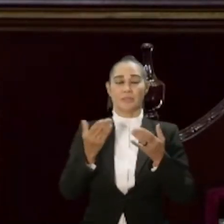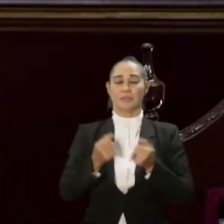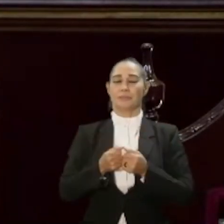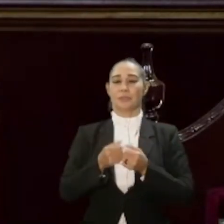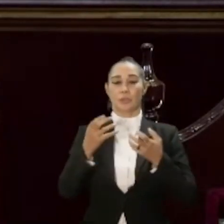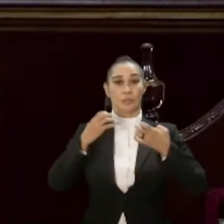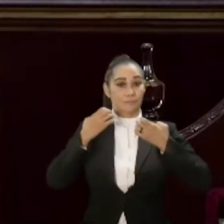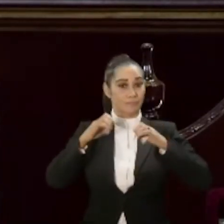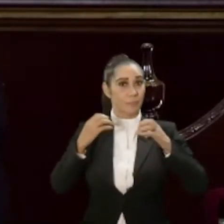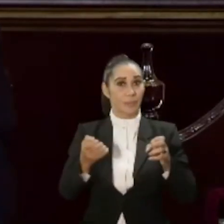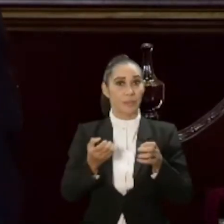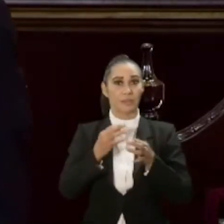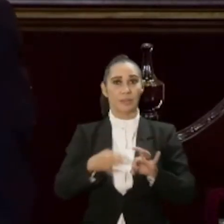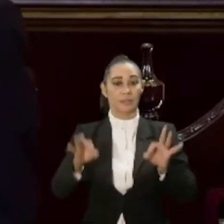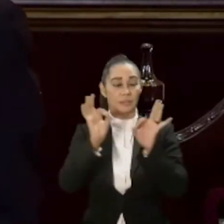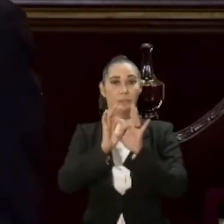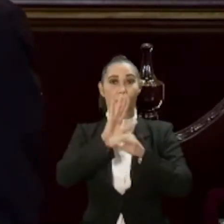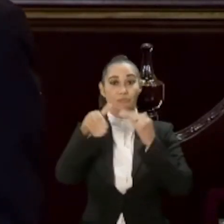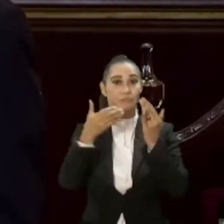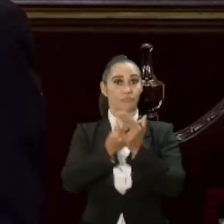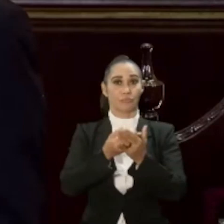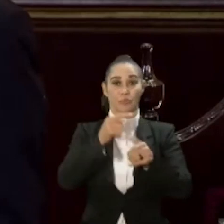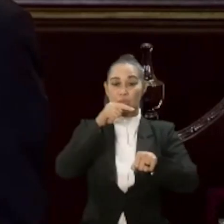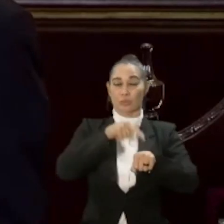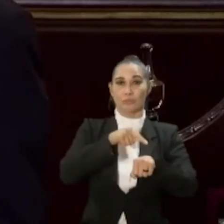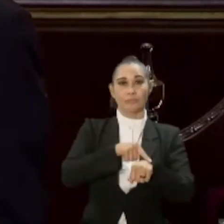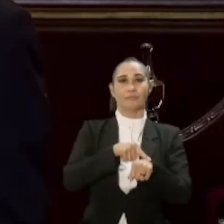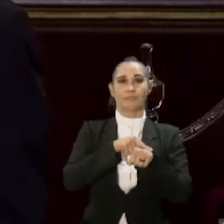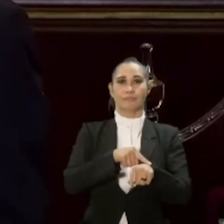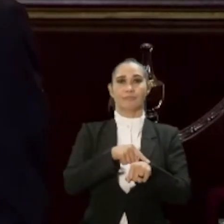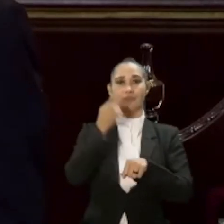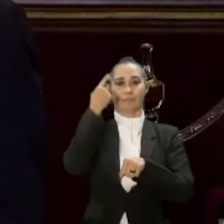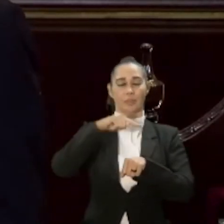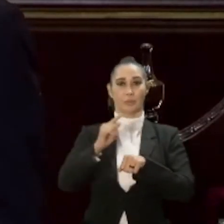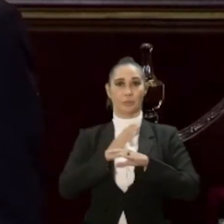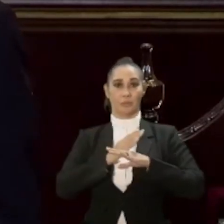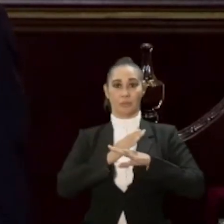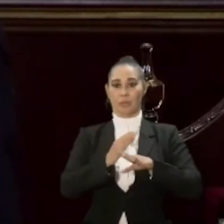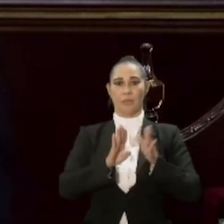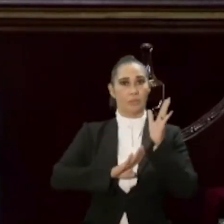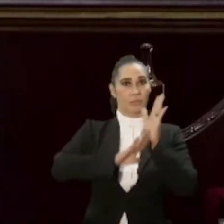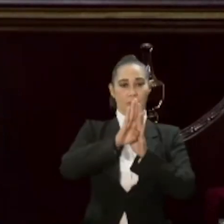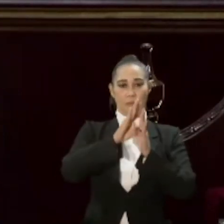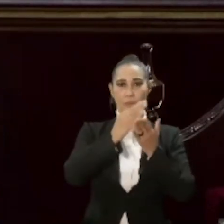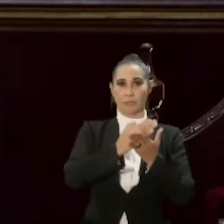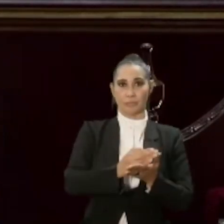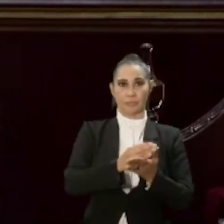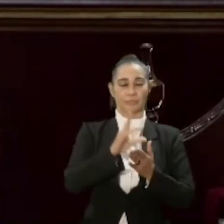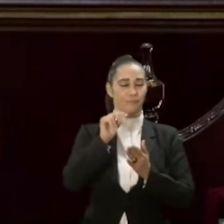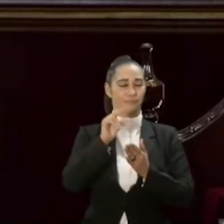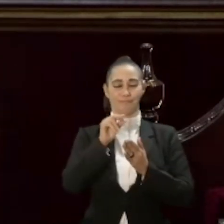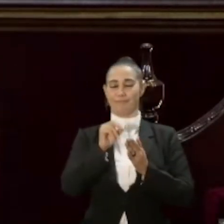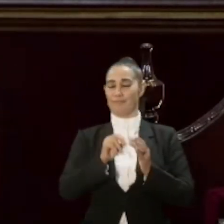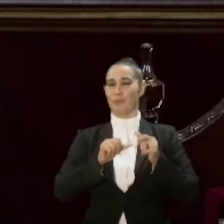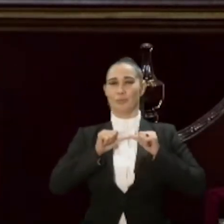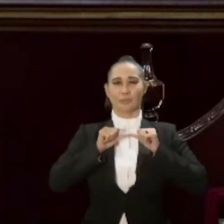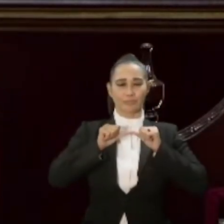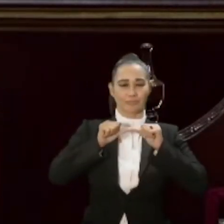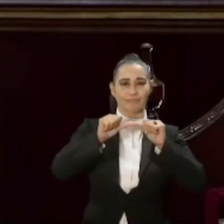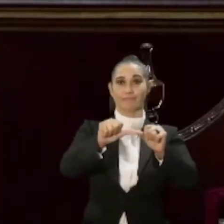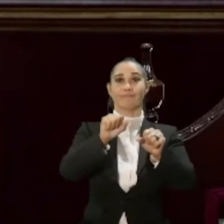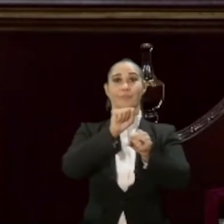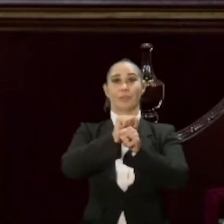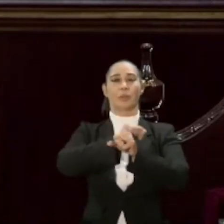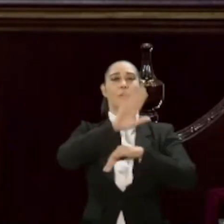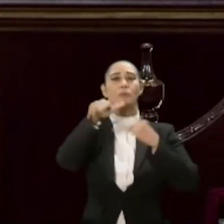la urgencia se hace necesaria en cada acción. Pero eso no nos ha impedido desarrollar las reformas que este país